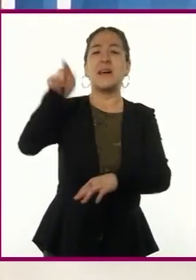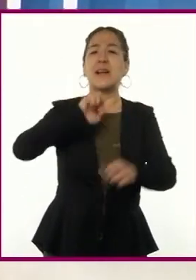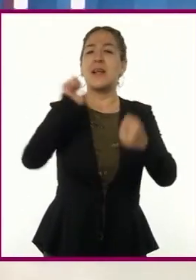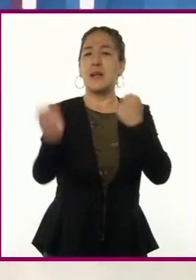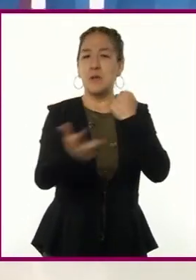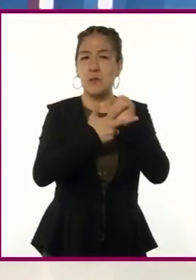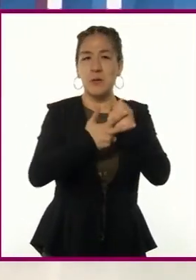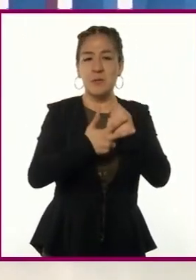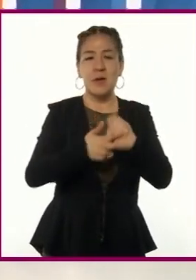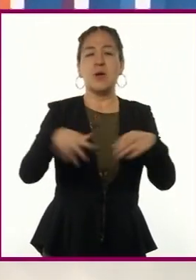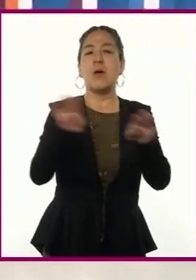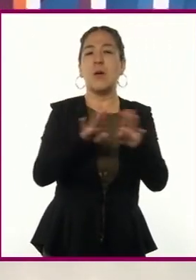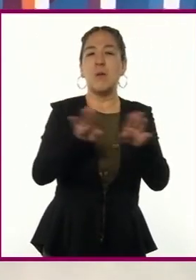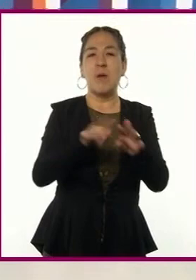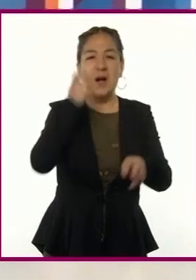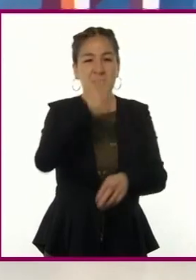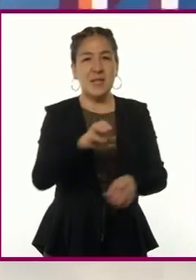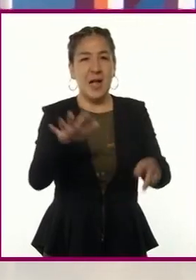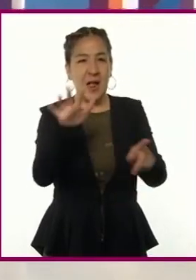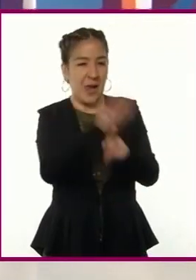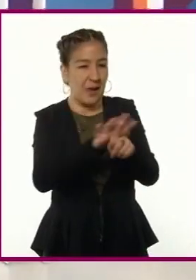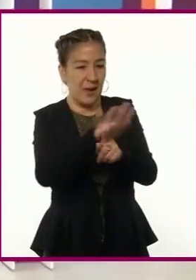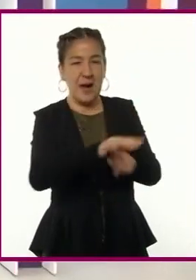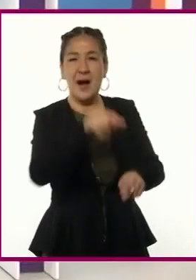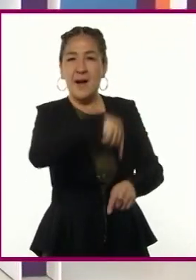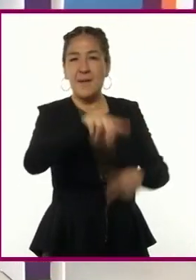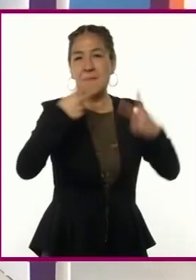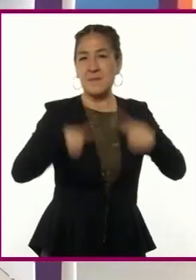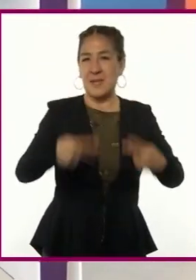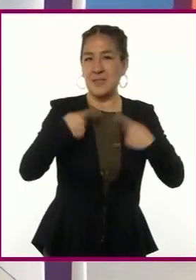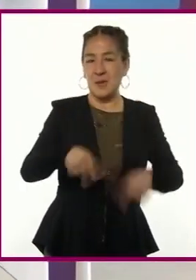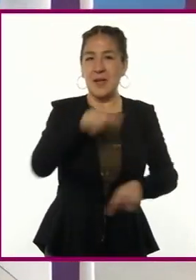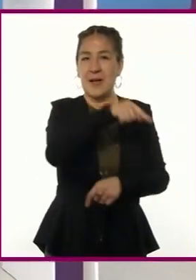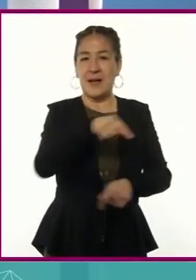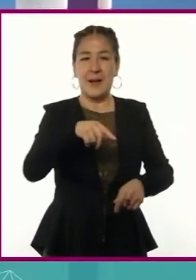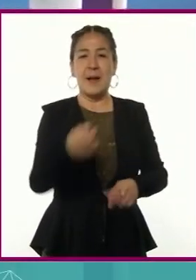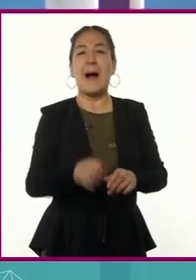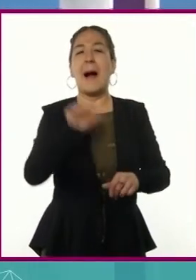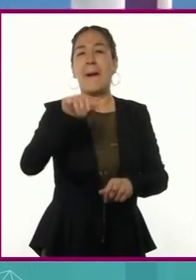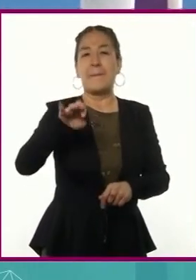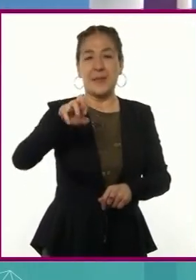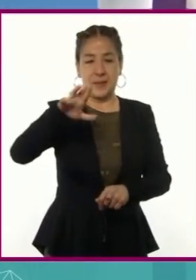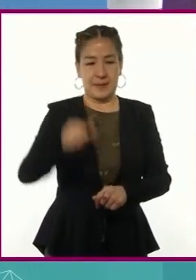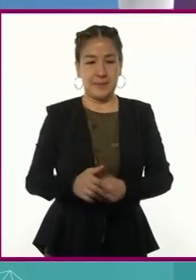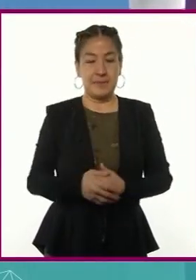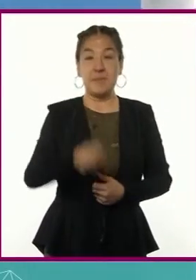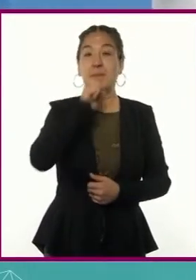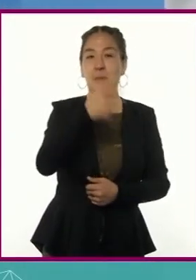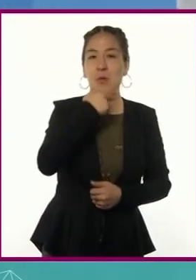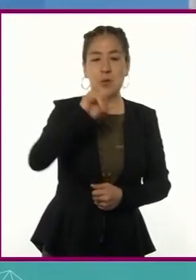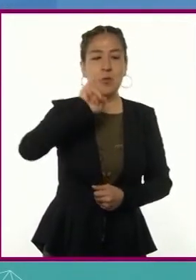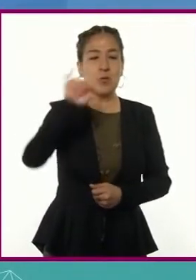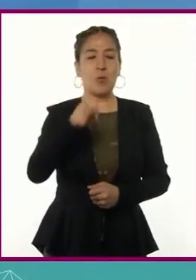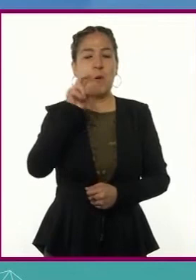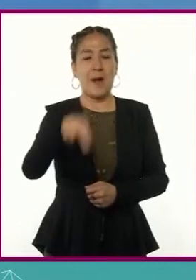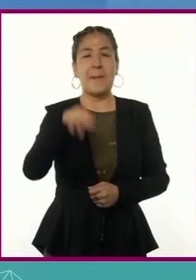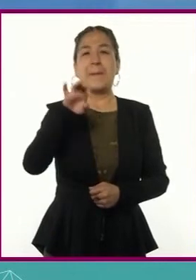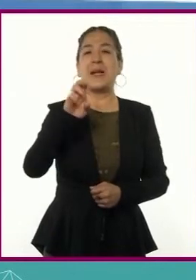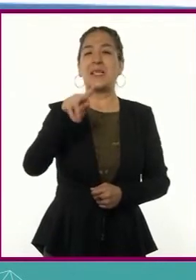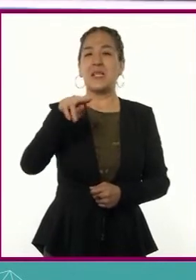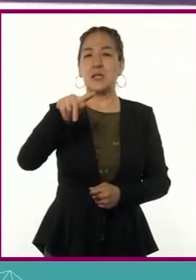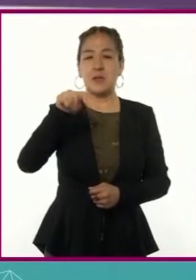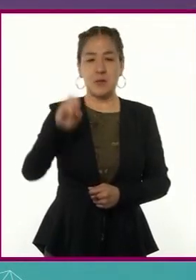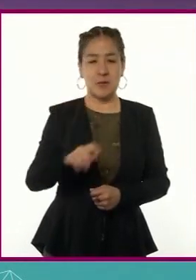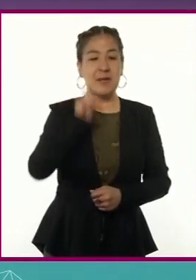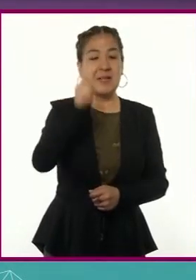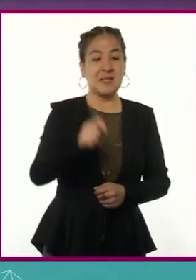europeos que calumniaban a los americanos. Destacó también Juan Benito Díaz de Gamarra, quien con su